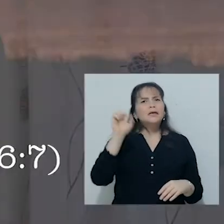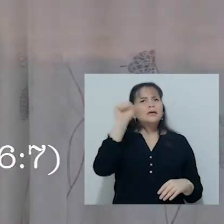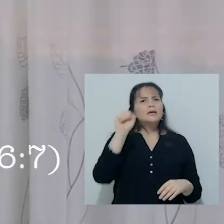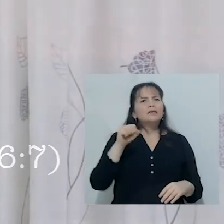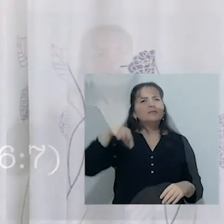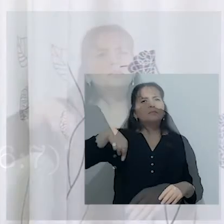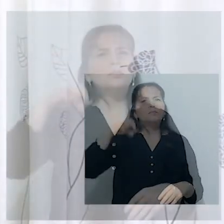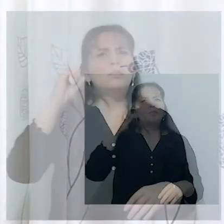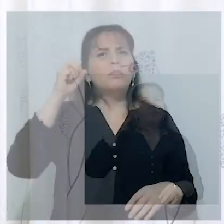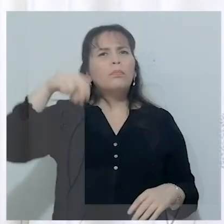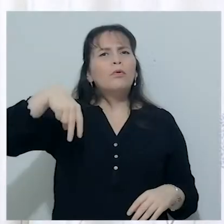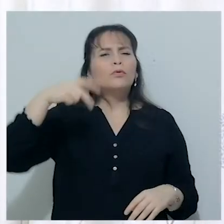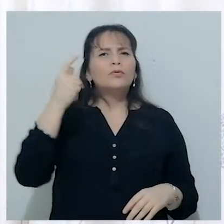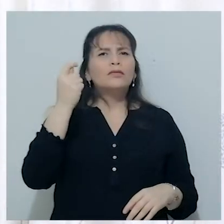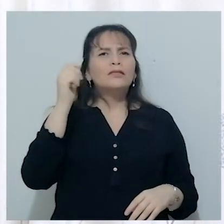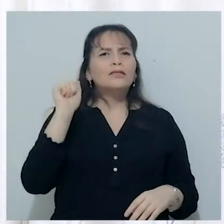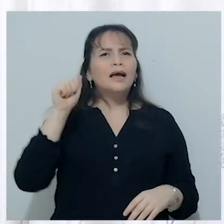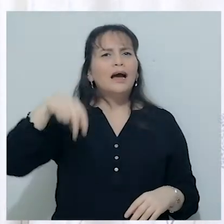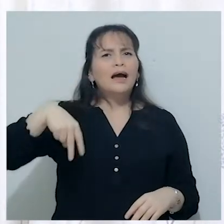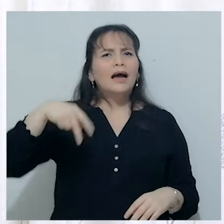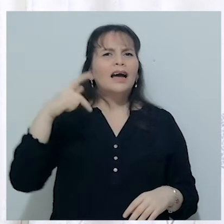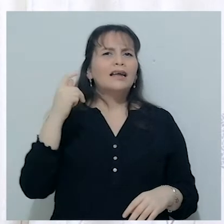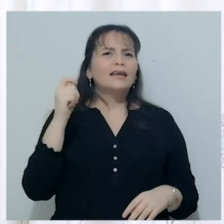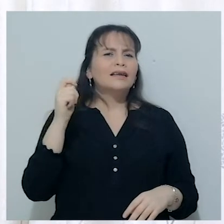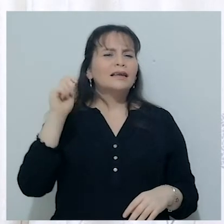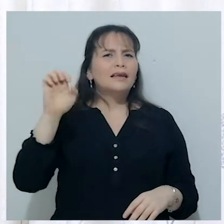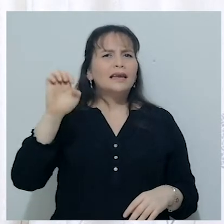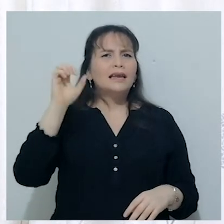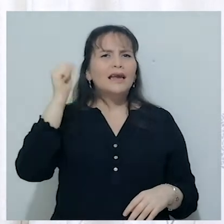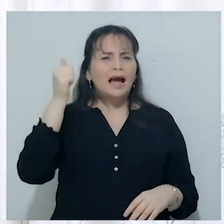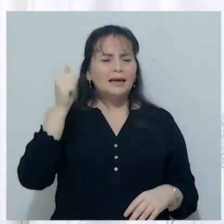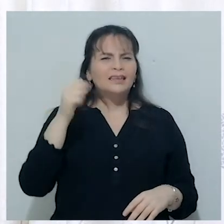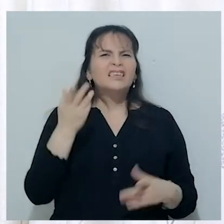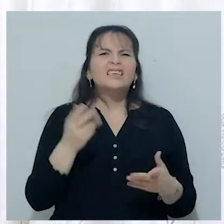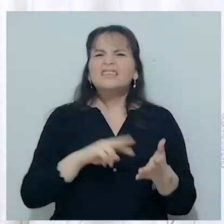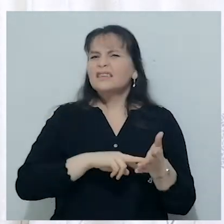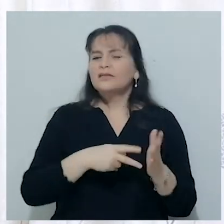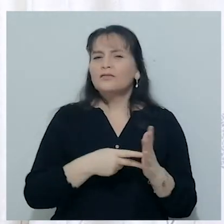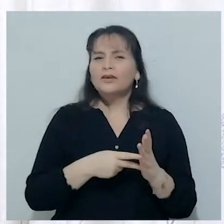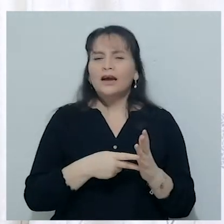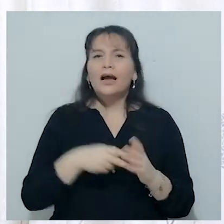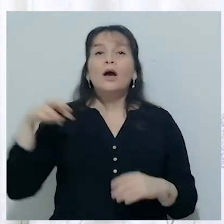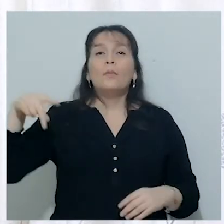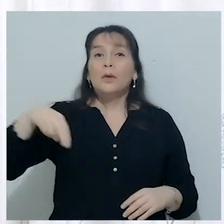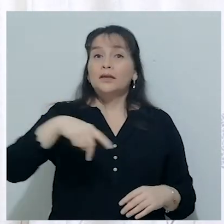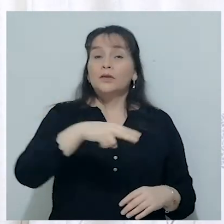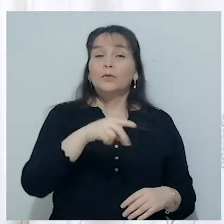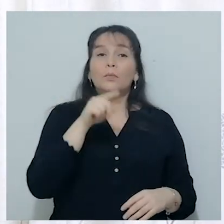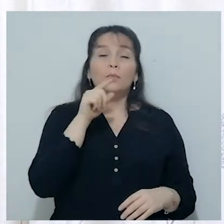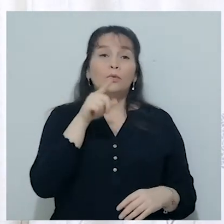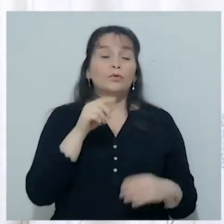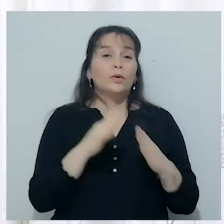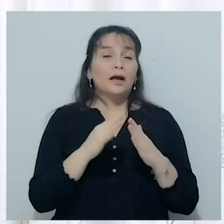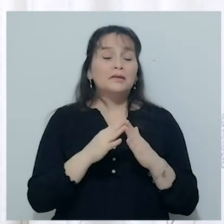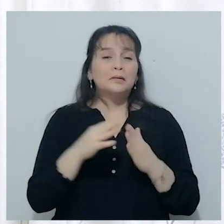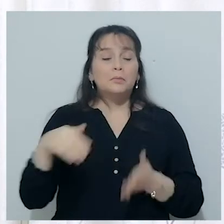entonces Deuteronomio capítulo 6, versículo 7. Y repetirás estas palabras a tus hijos y hablarás de ellas estando